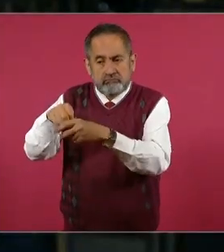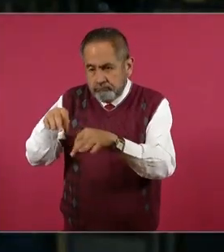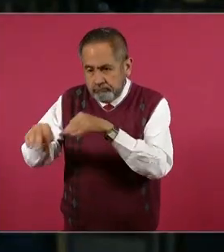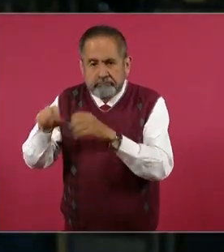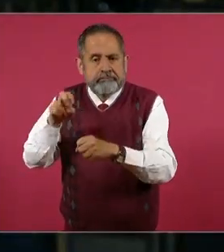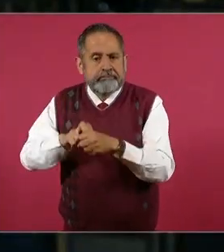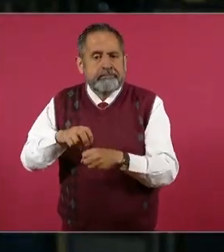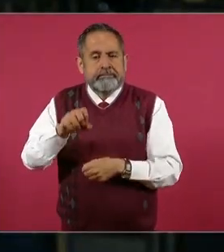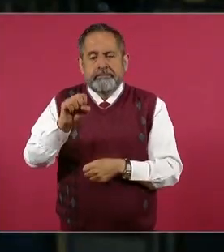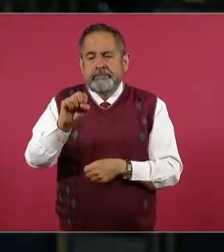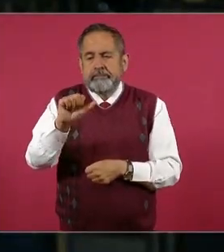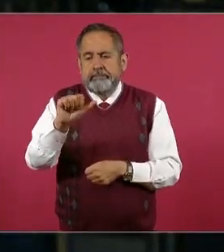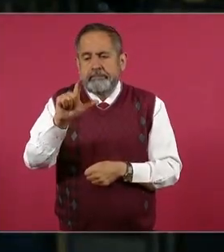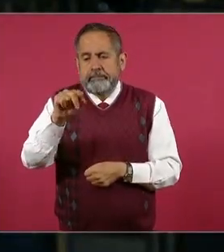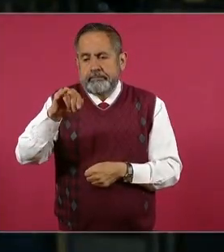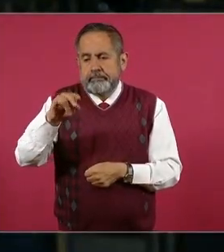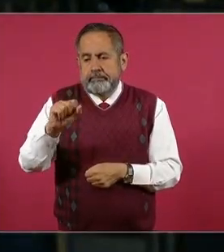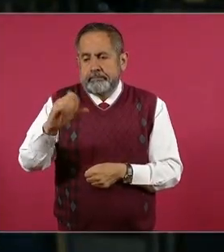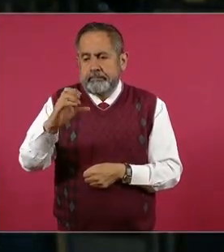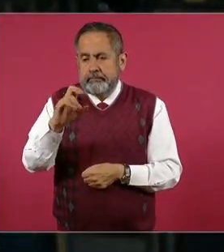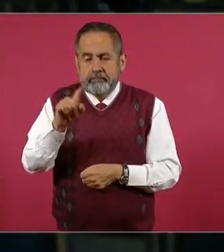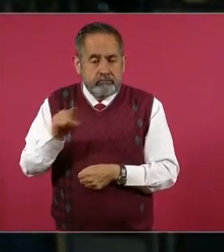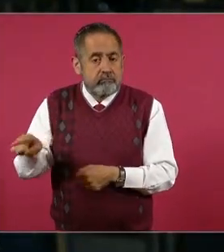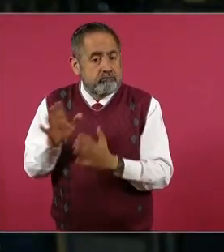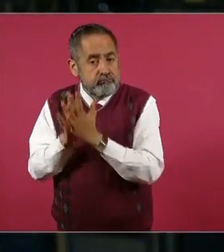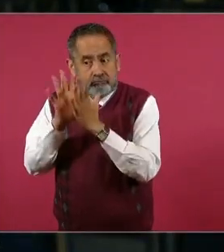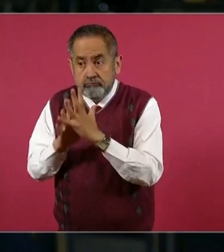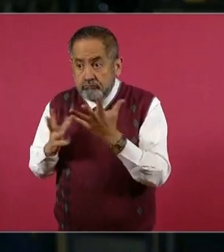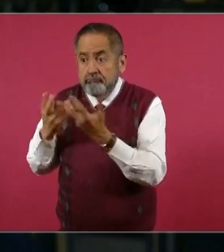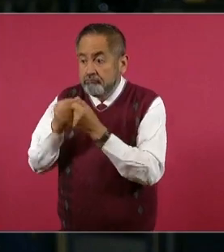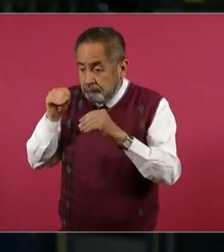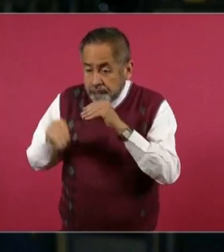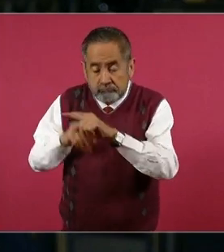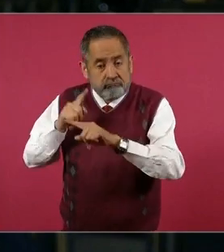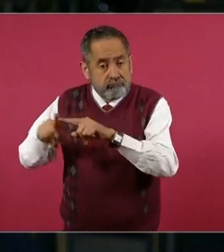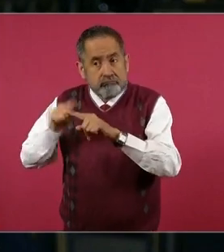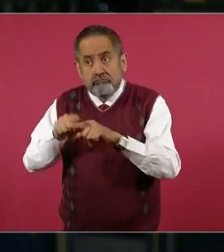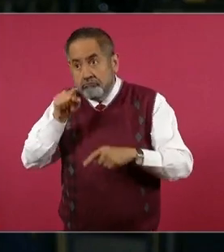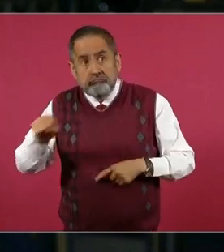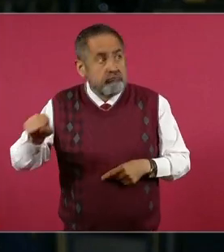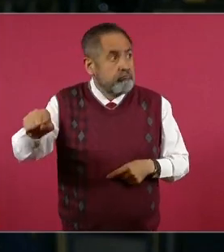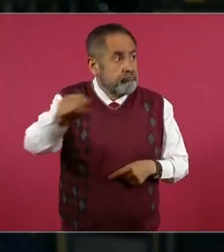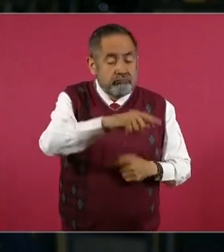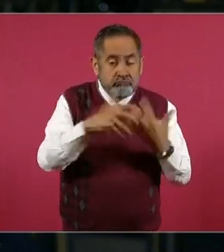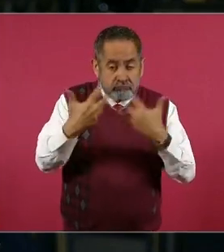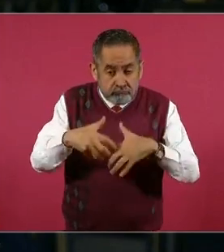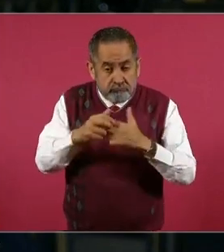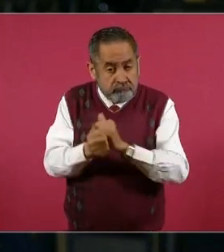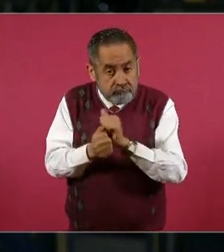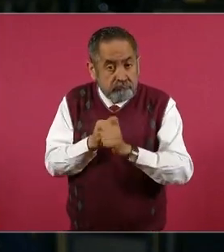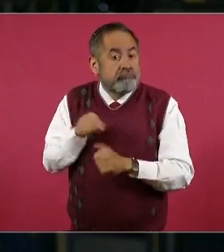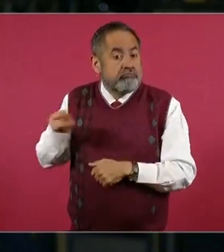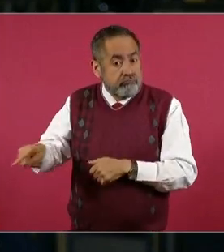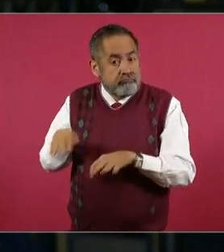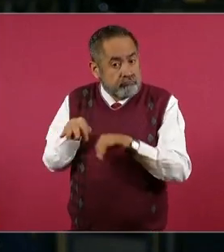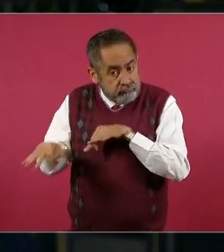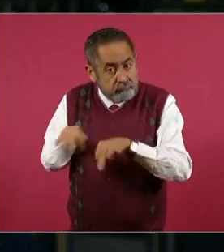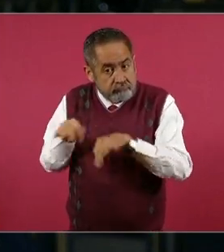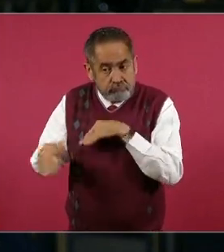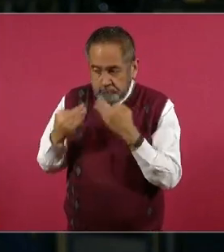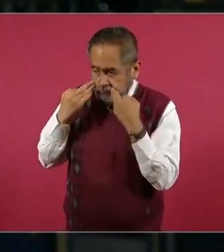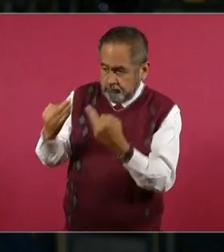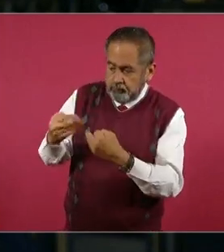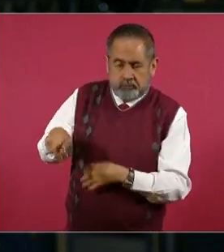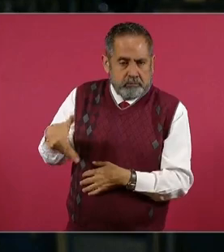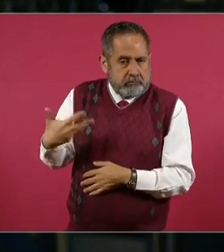en Salina Cruz, Oaxaca, donde participó en la creación y puesta en operación de varias plantas de procesos de refinación, es testimonio de su